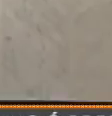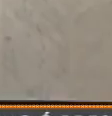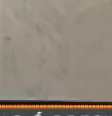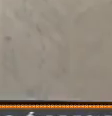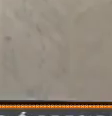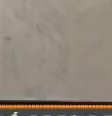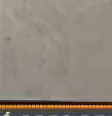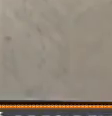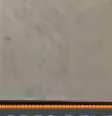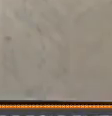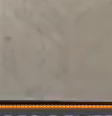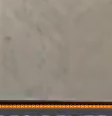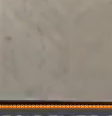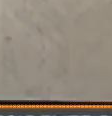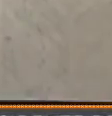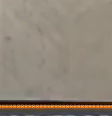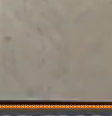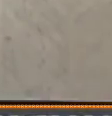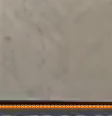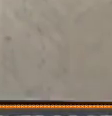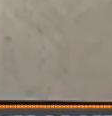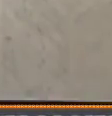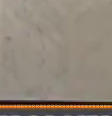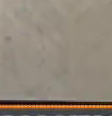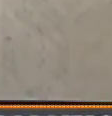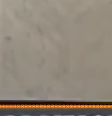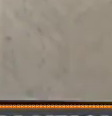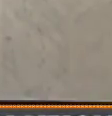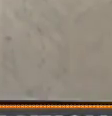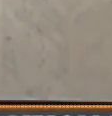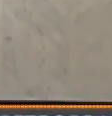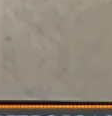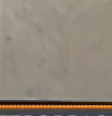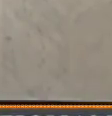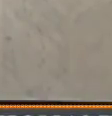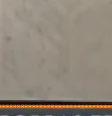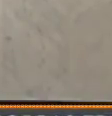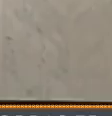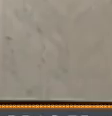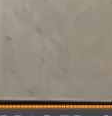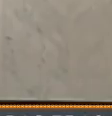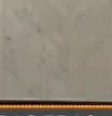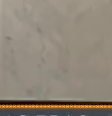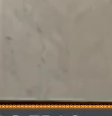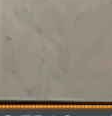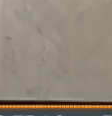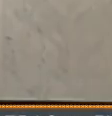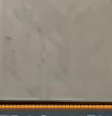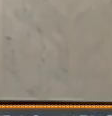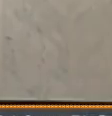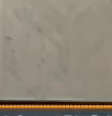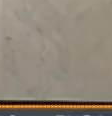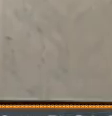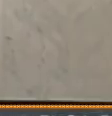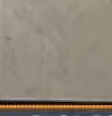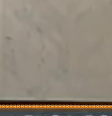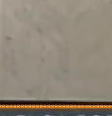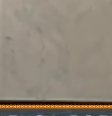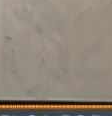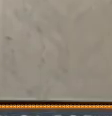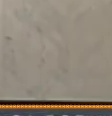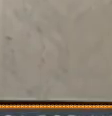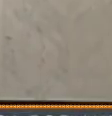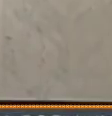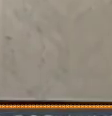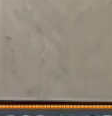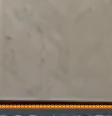cuidar la unión política, moral, ideológica, espiritual en la diversidad del gran polo patriótico.